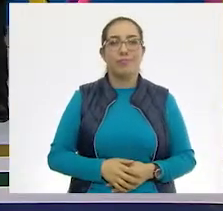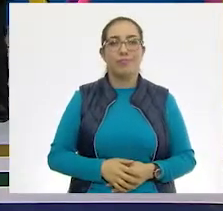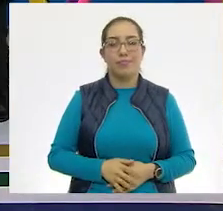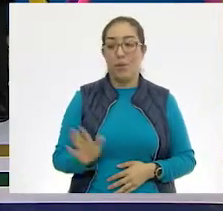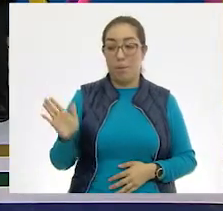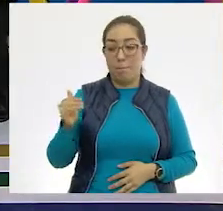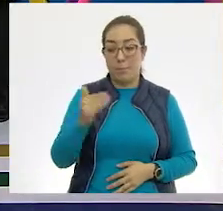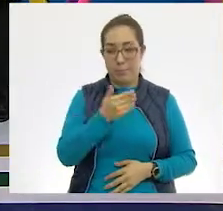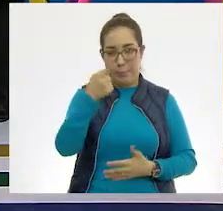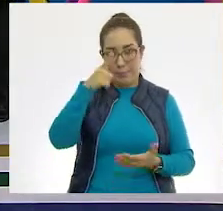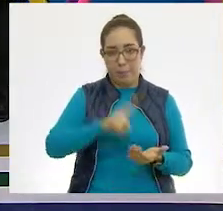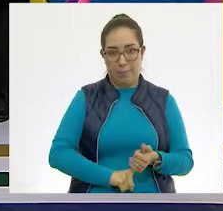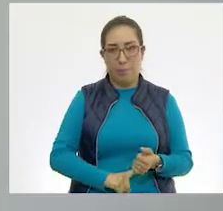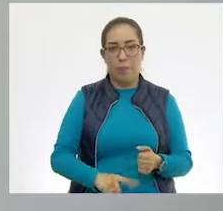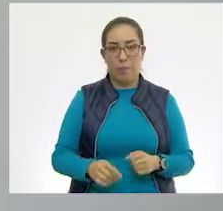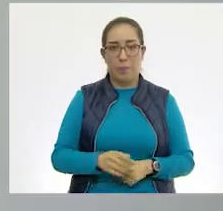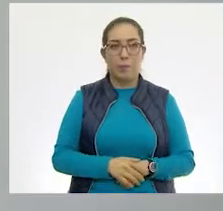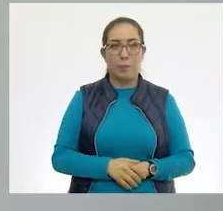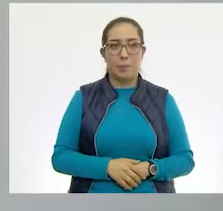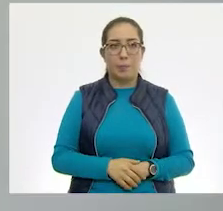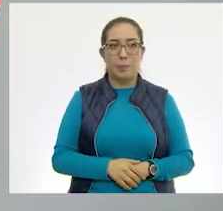duda.